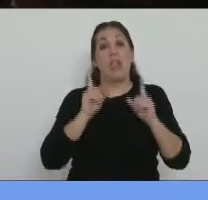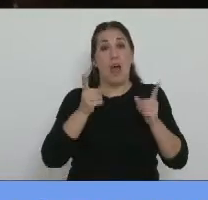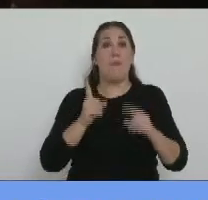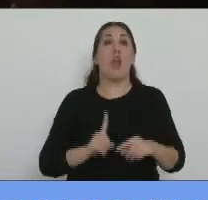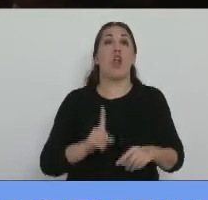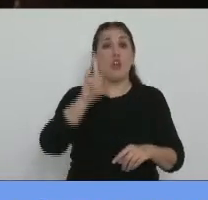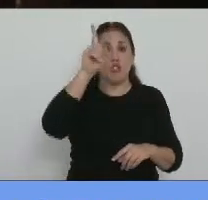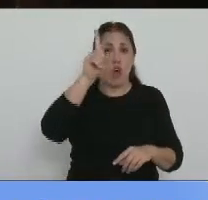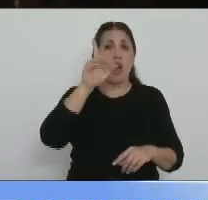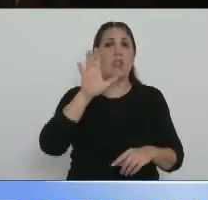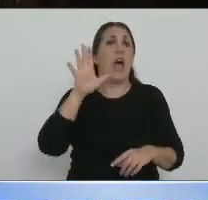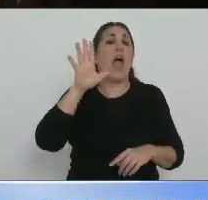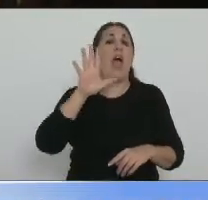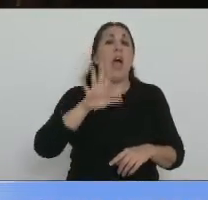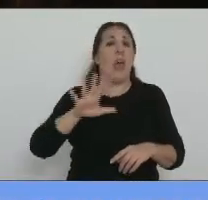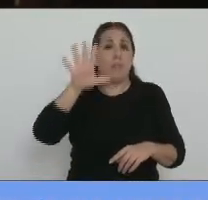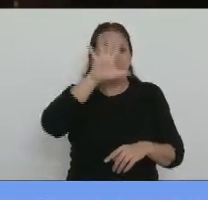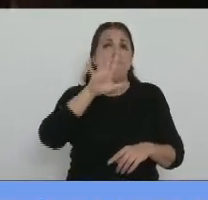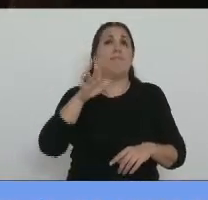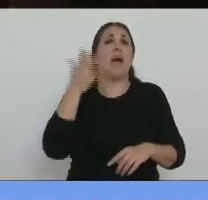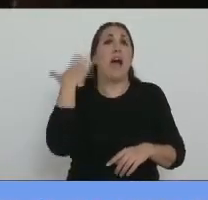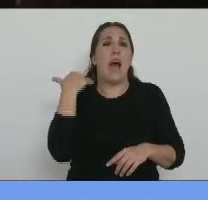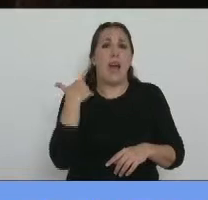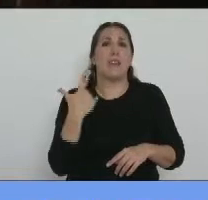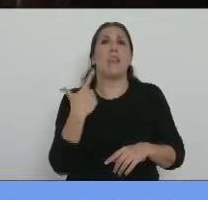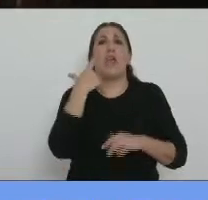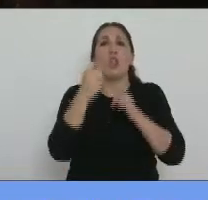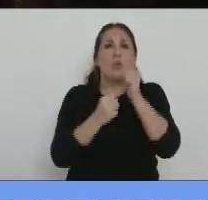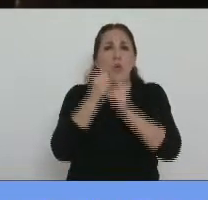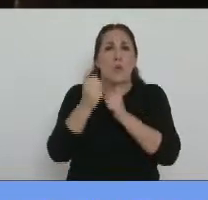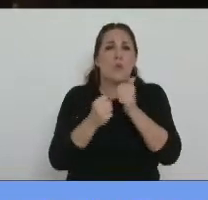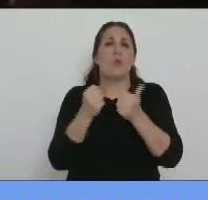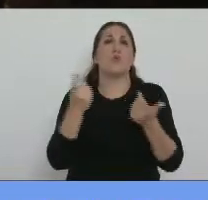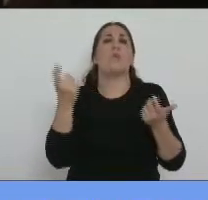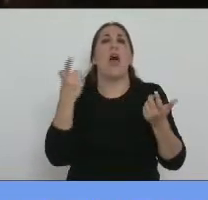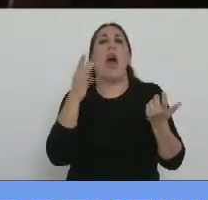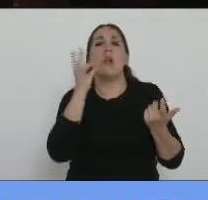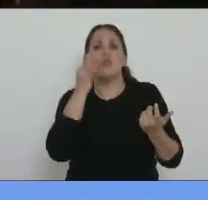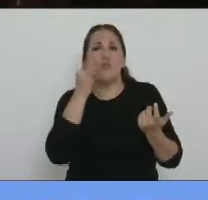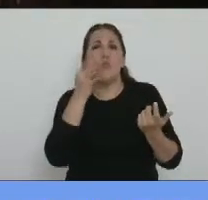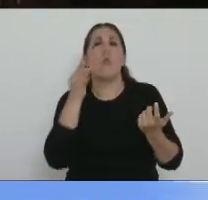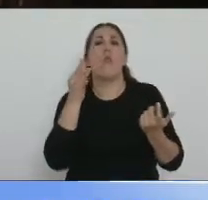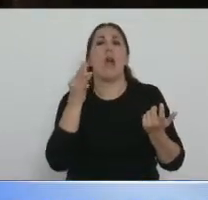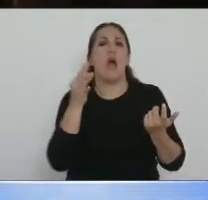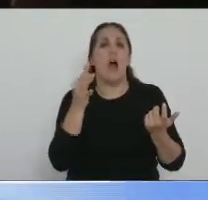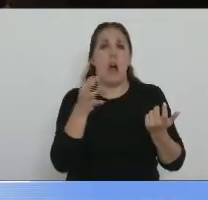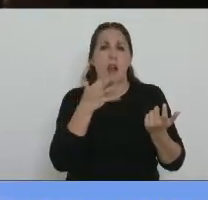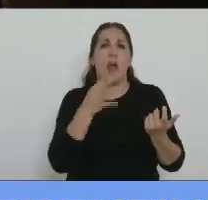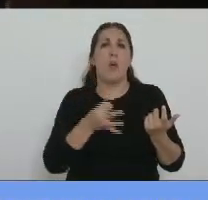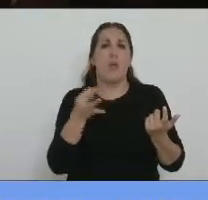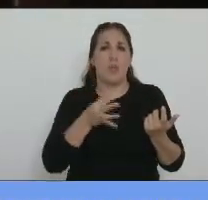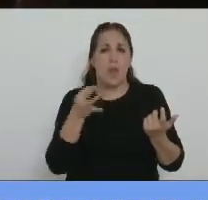industria pesada de latinoamérica con nuestros ingenios con nuestra industria azucarera es verdad que era una región pujante